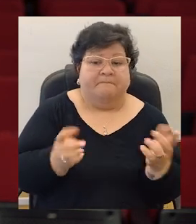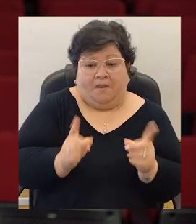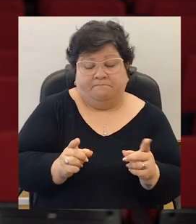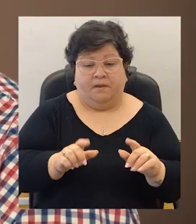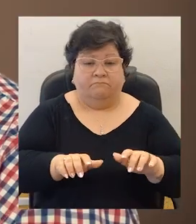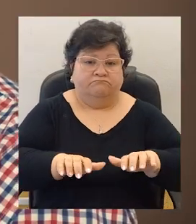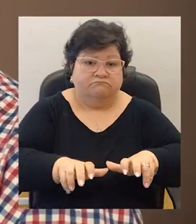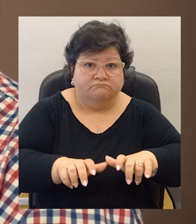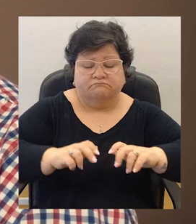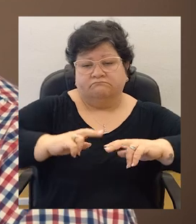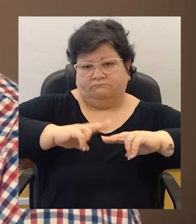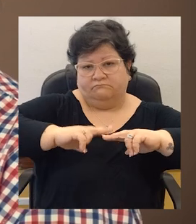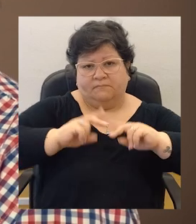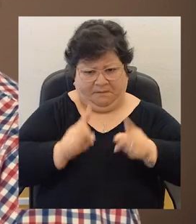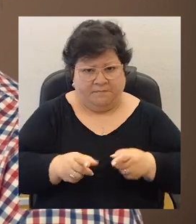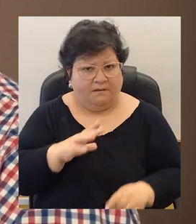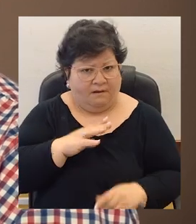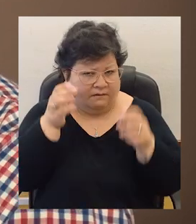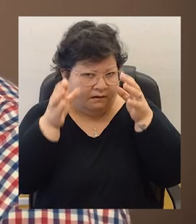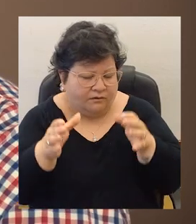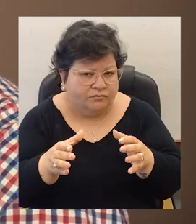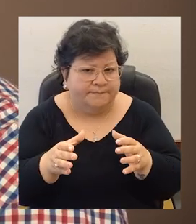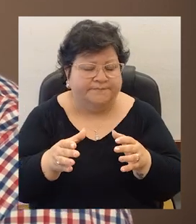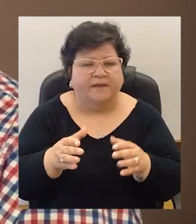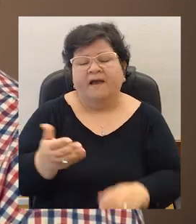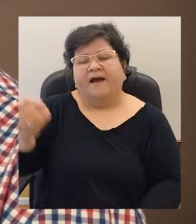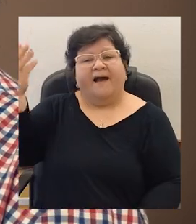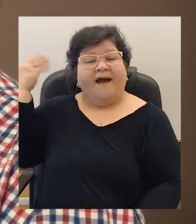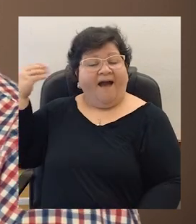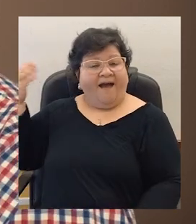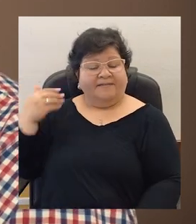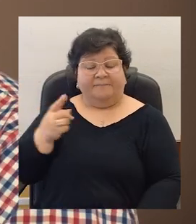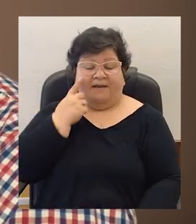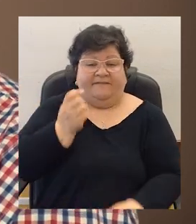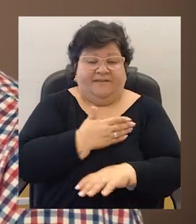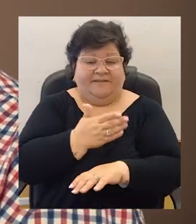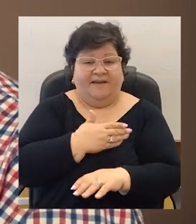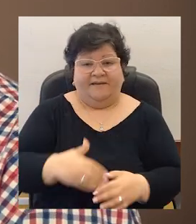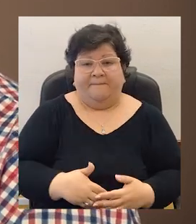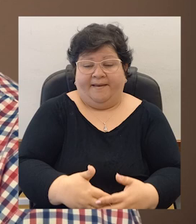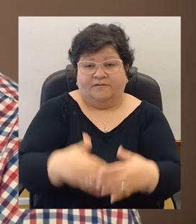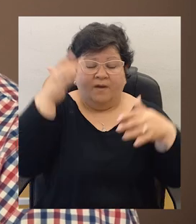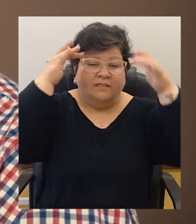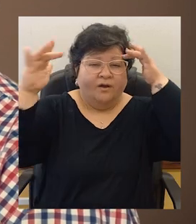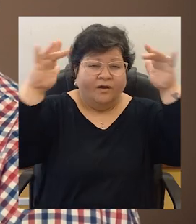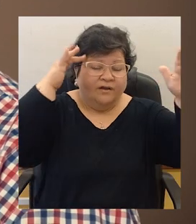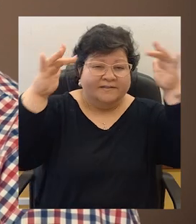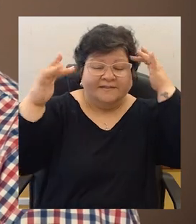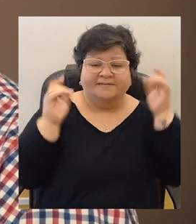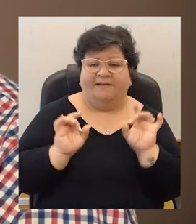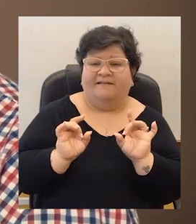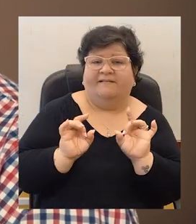digitales yo siempre comparo esto no antes se probó en promovía para evitar el embarazo al lado de la escencia y la simplicidad de